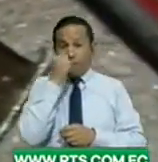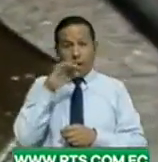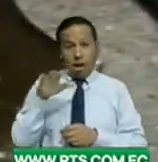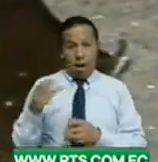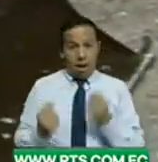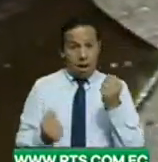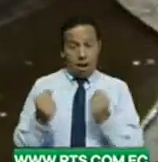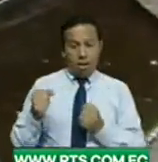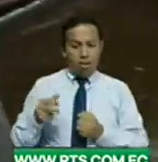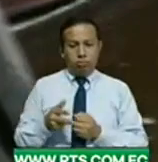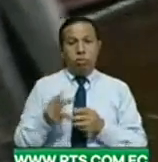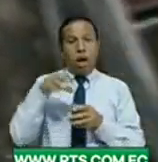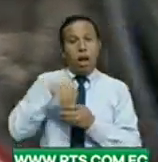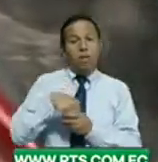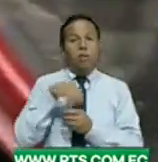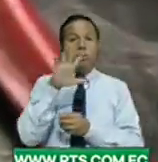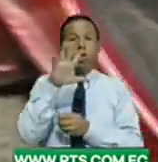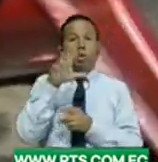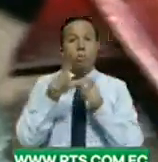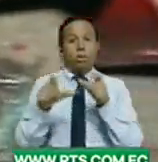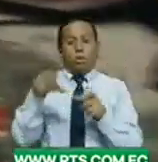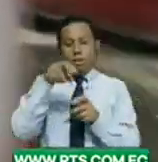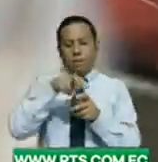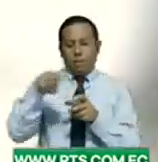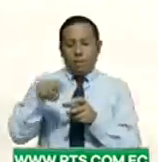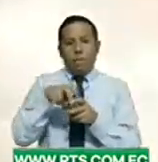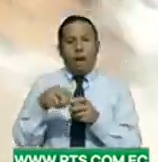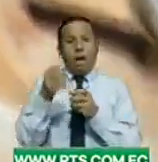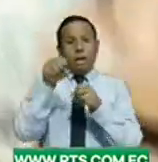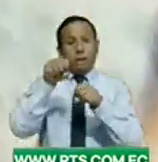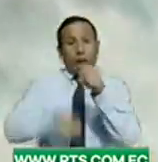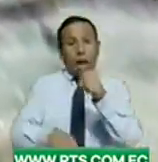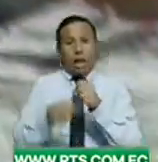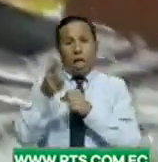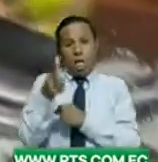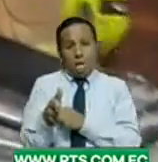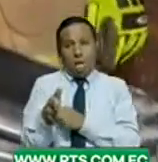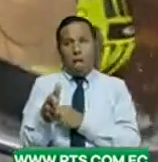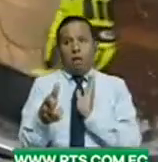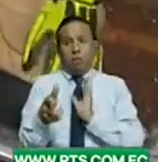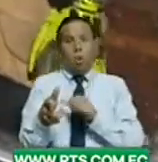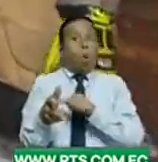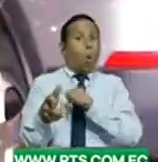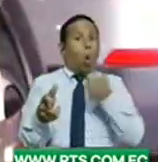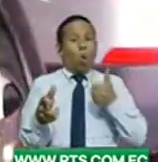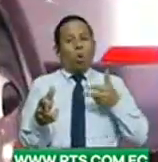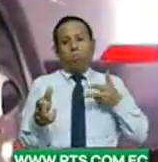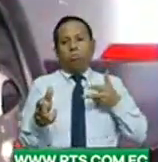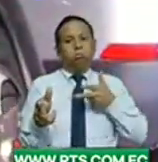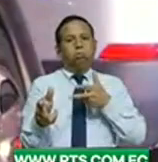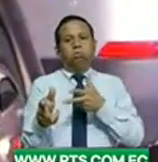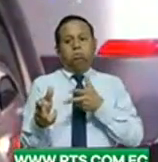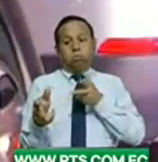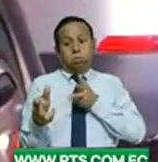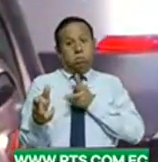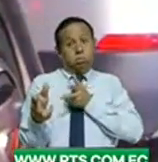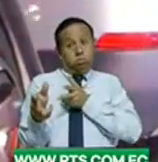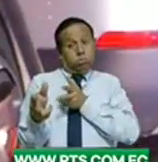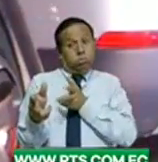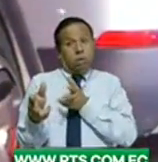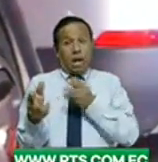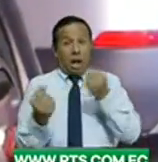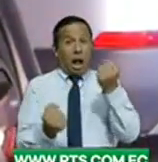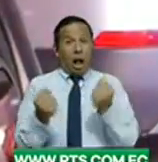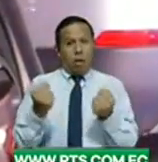transportaban 5 personas se quedara dañado. Es allí que un tráiler, al intentar esquivarlos, perdió el control